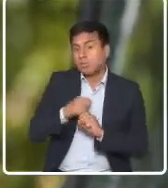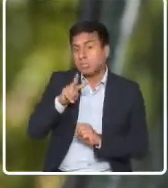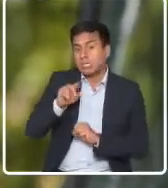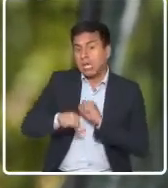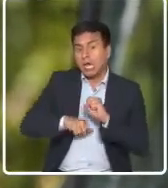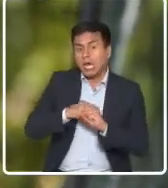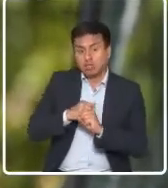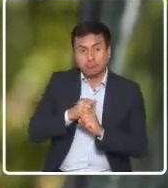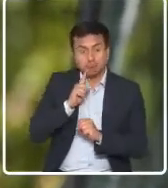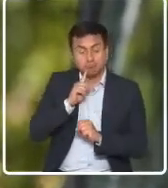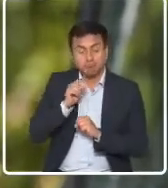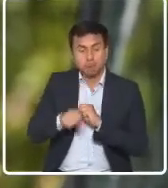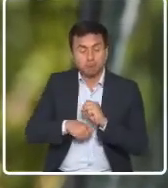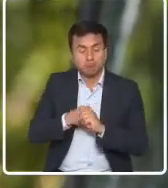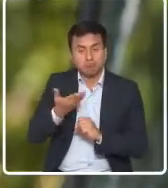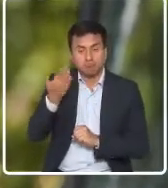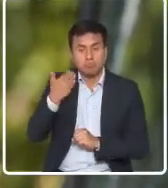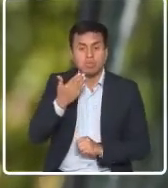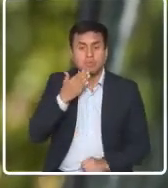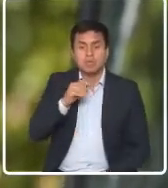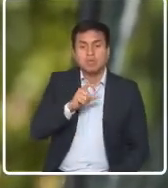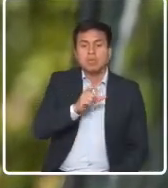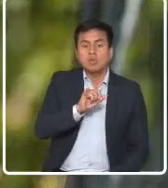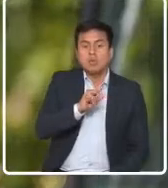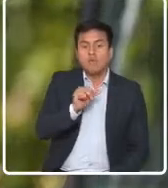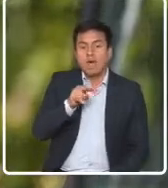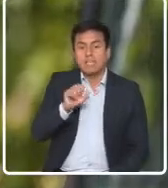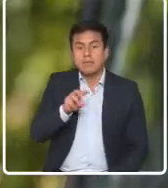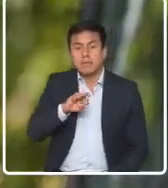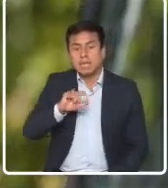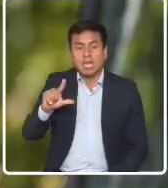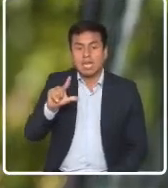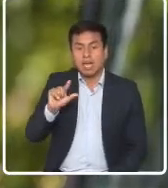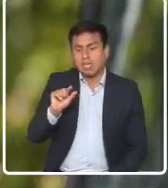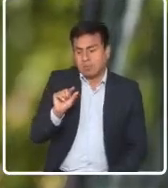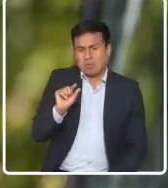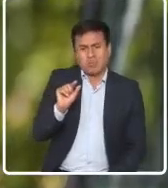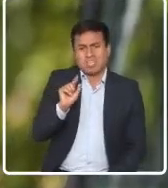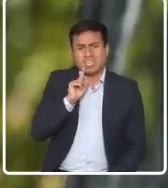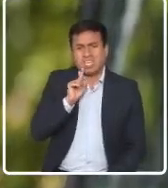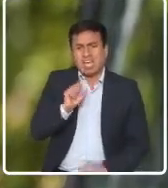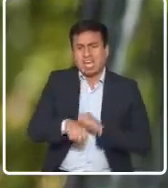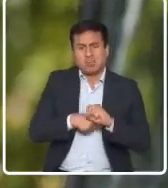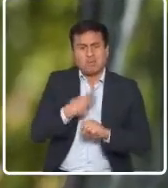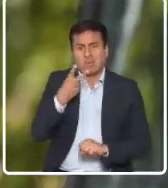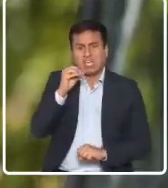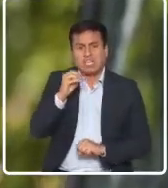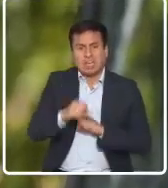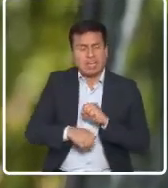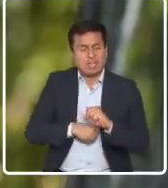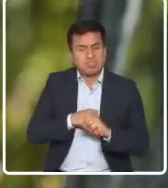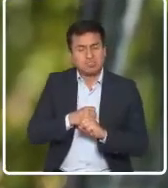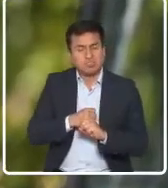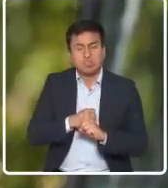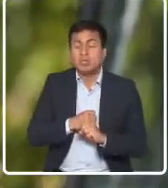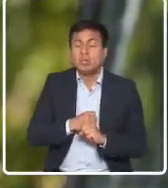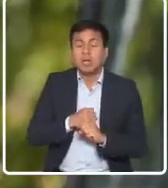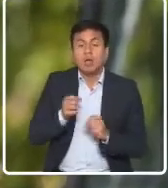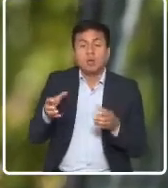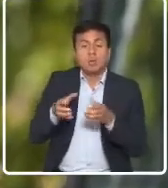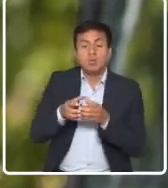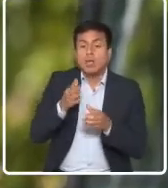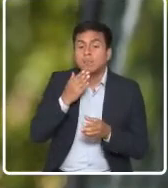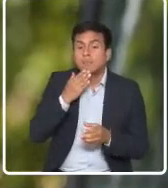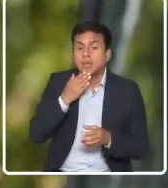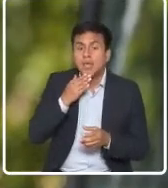27 años de edad, y a Giovanni y Miguel, que apenas rozaban los 20 años. Junto a ellos